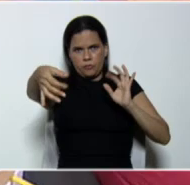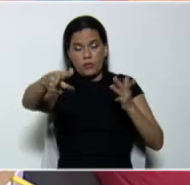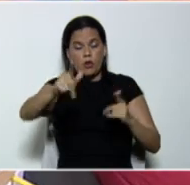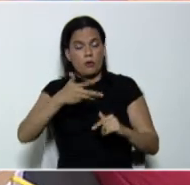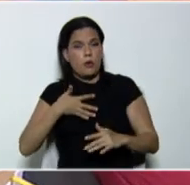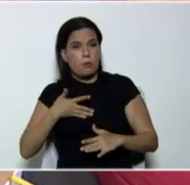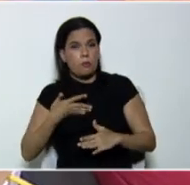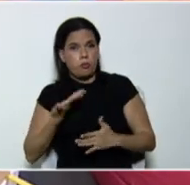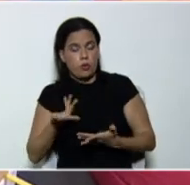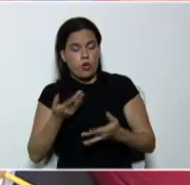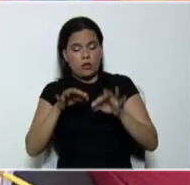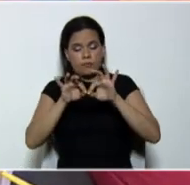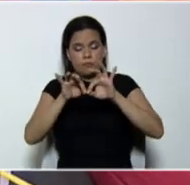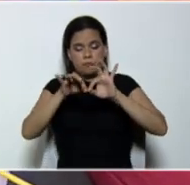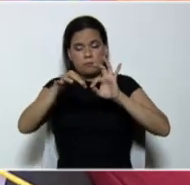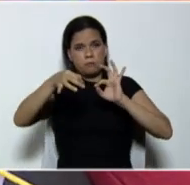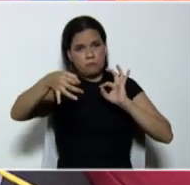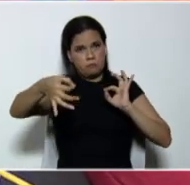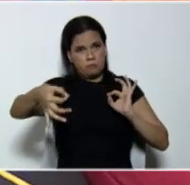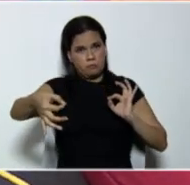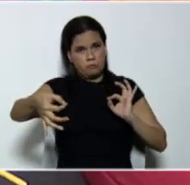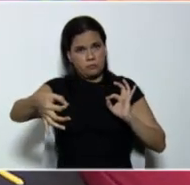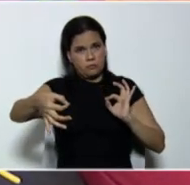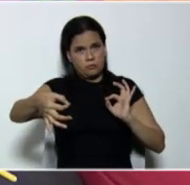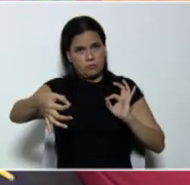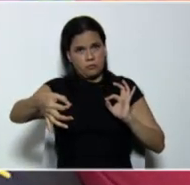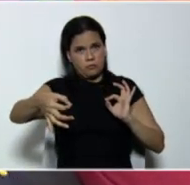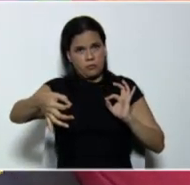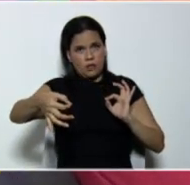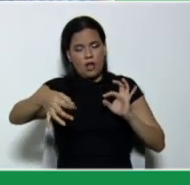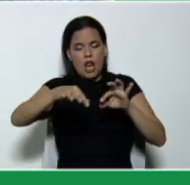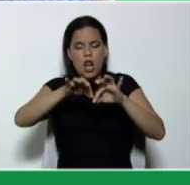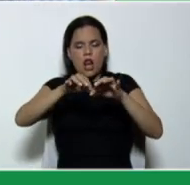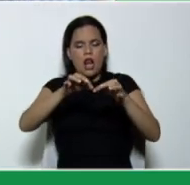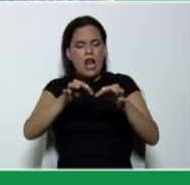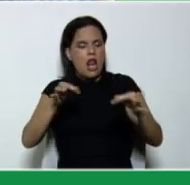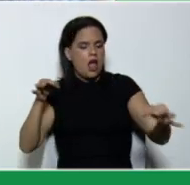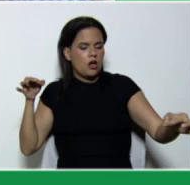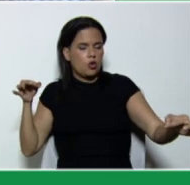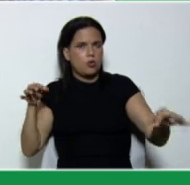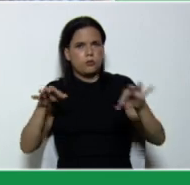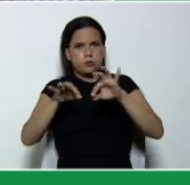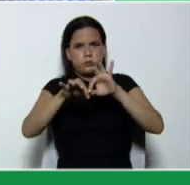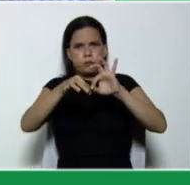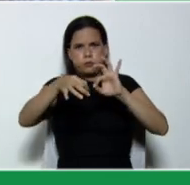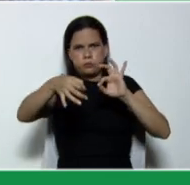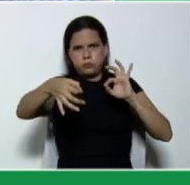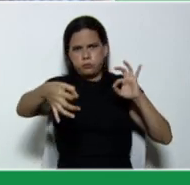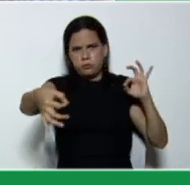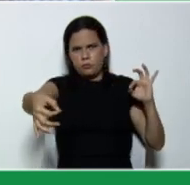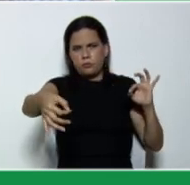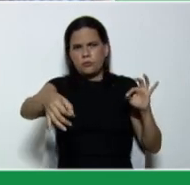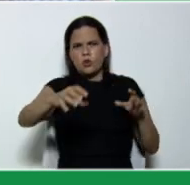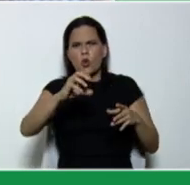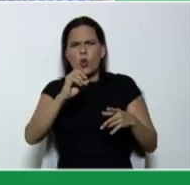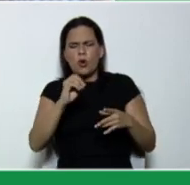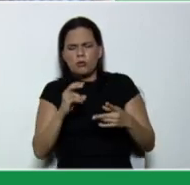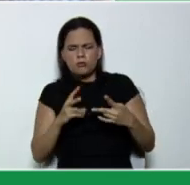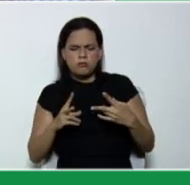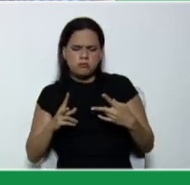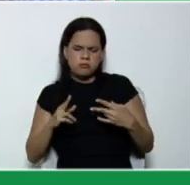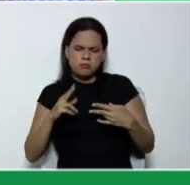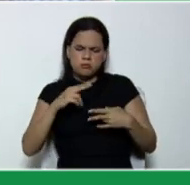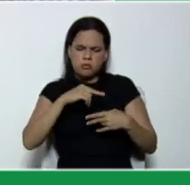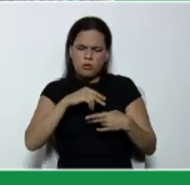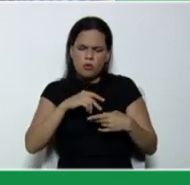poder rasgar en forma de trazos largos o recortar cuadros